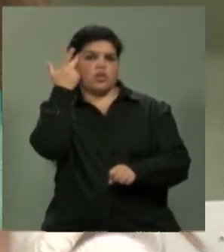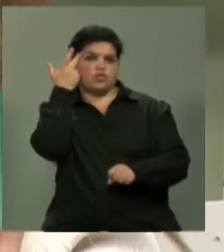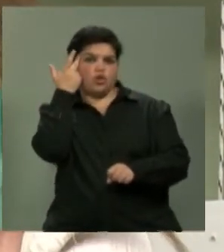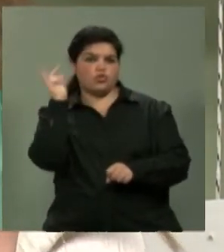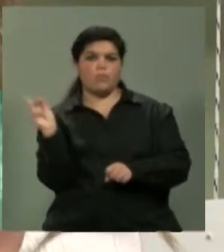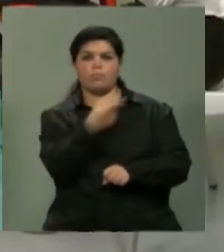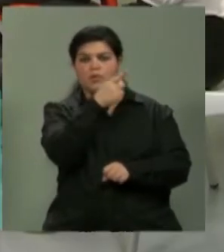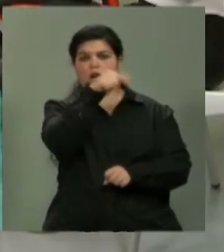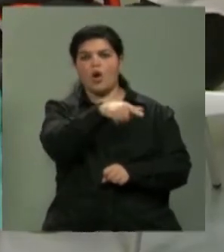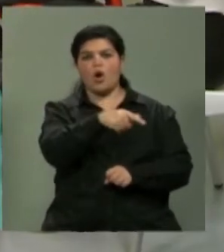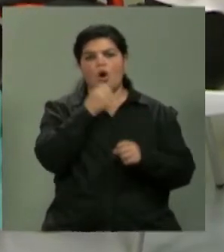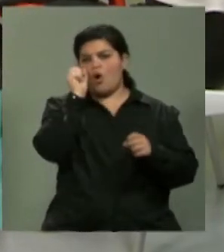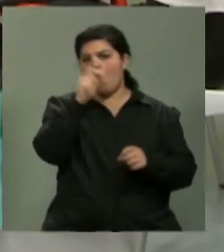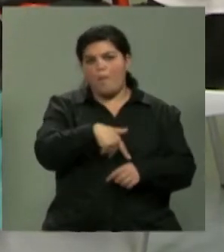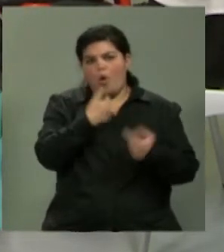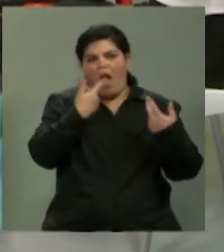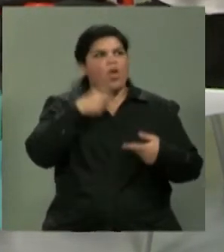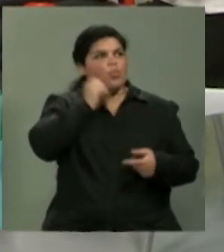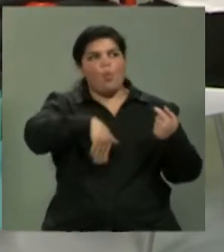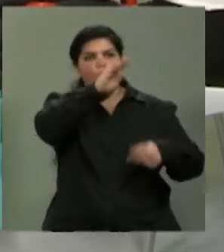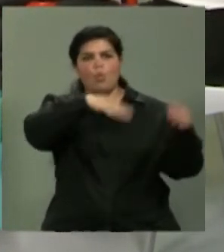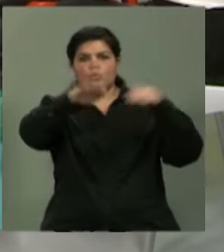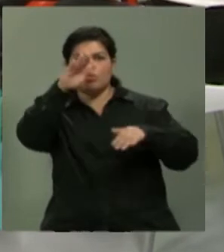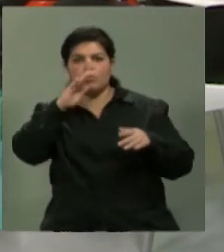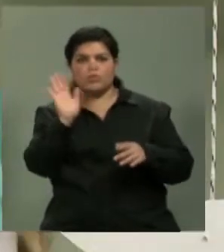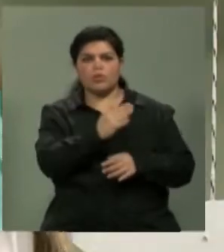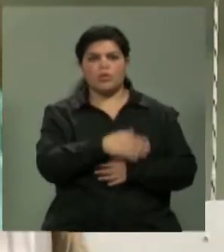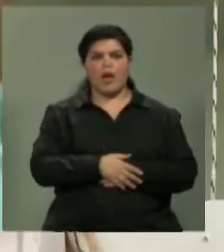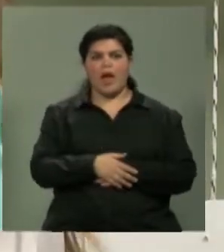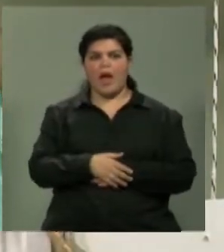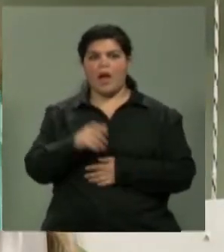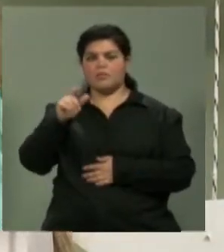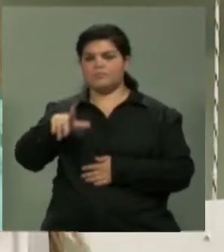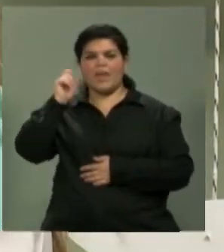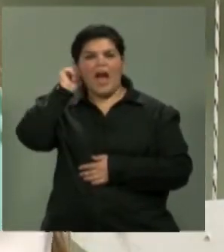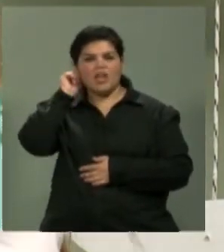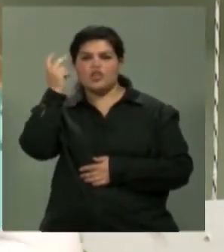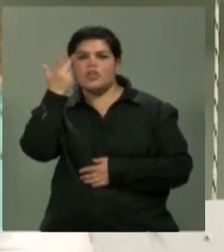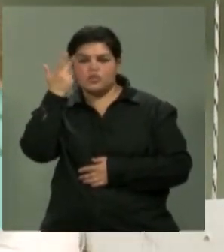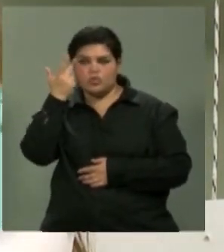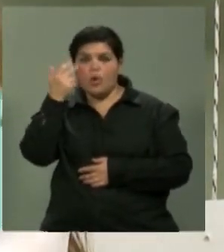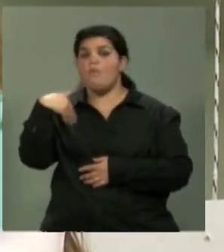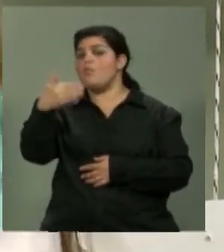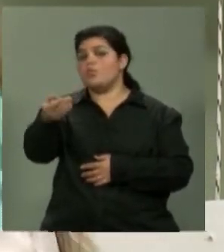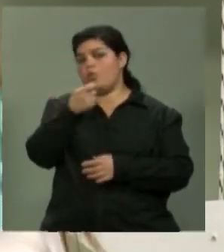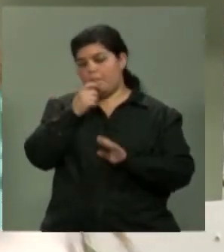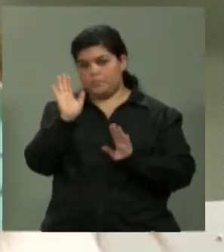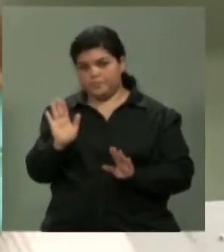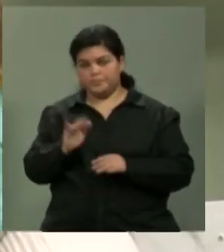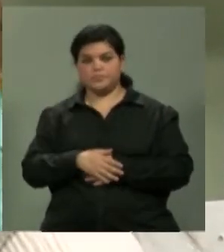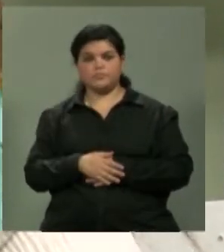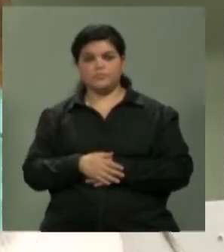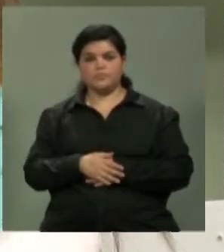con adultos, ese chico va a estar toda... No digo, a los 18, estamos hablando de futuro. El chico a los